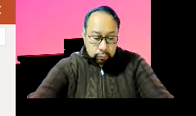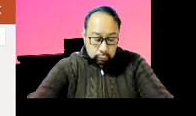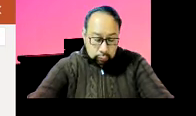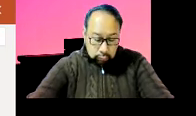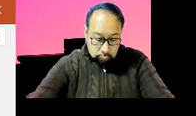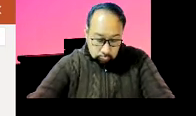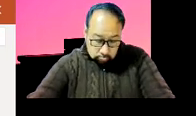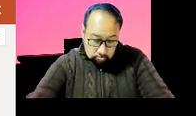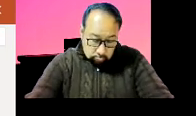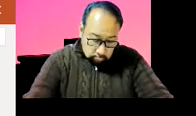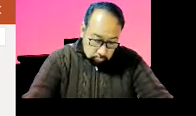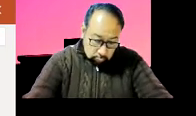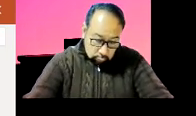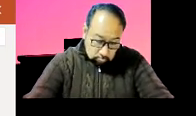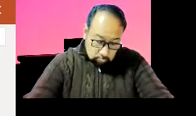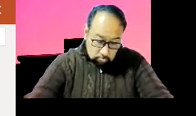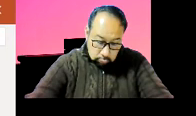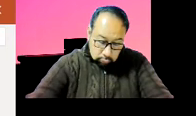educado.